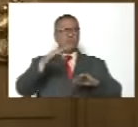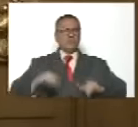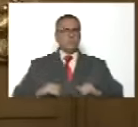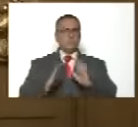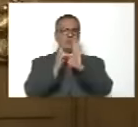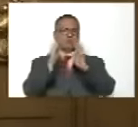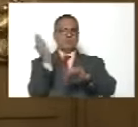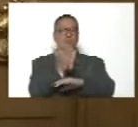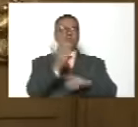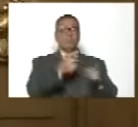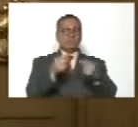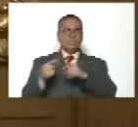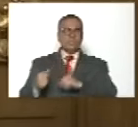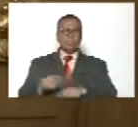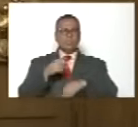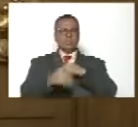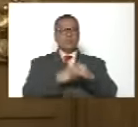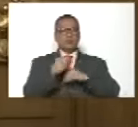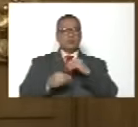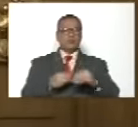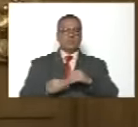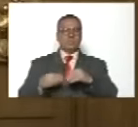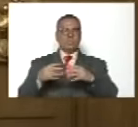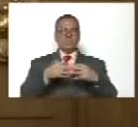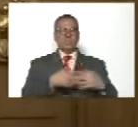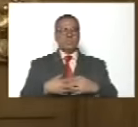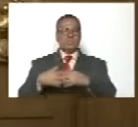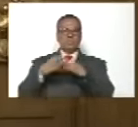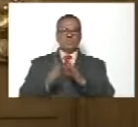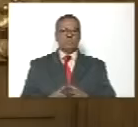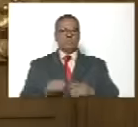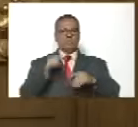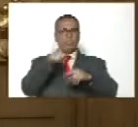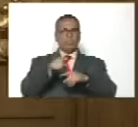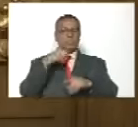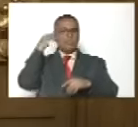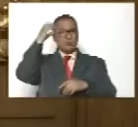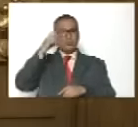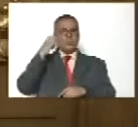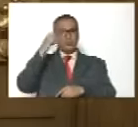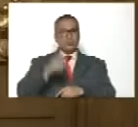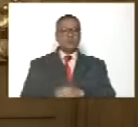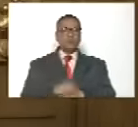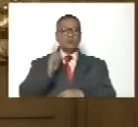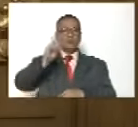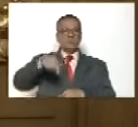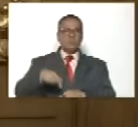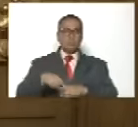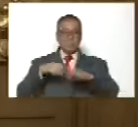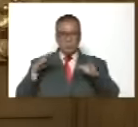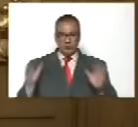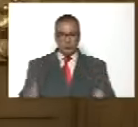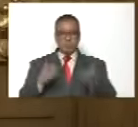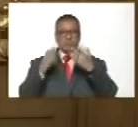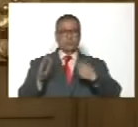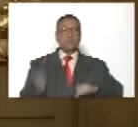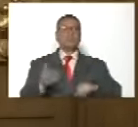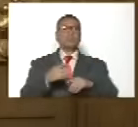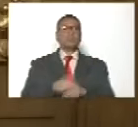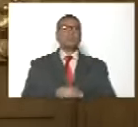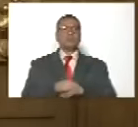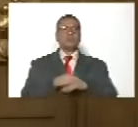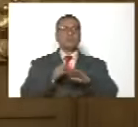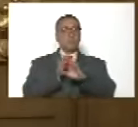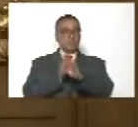las sanciones económicas impuestas por el imperialismo norteamericano y sus vasallos europeos, así como en impulsar